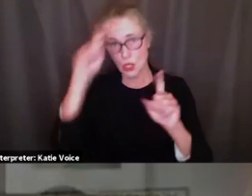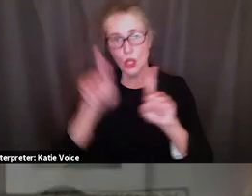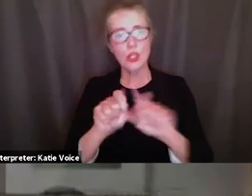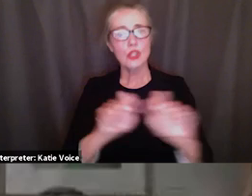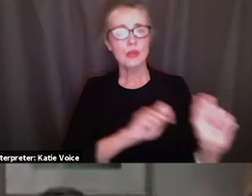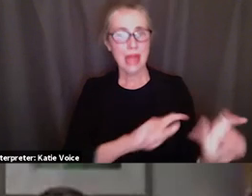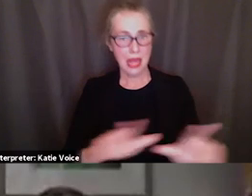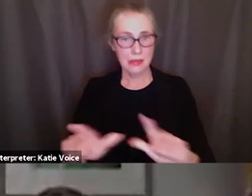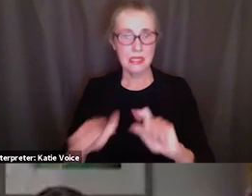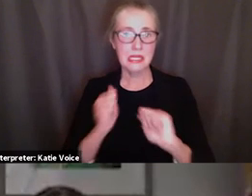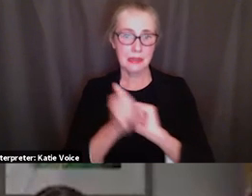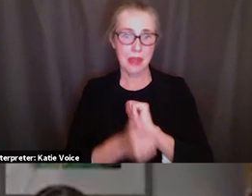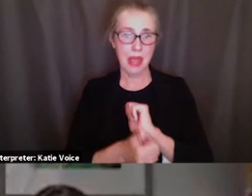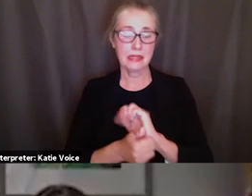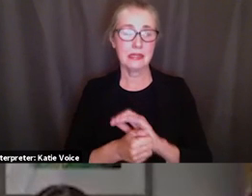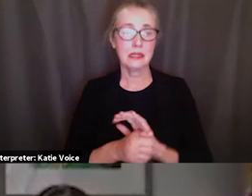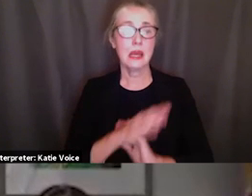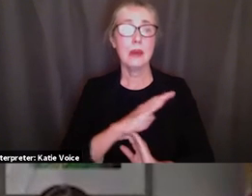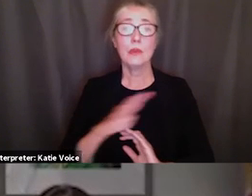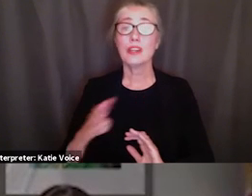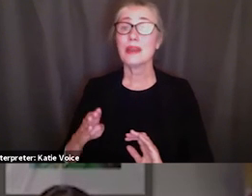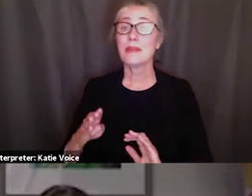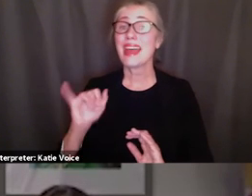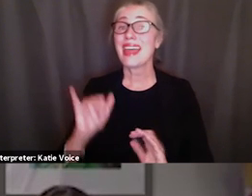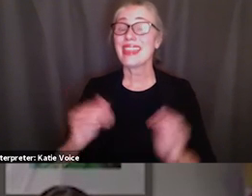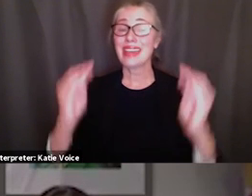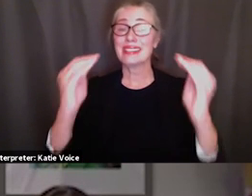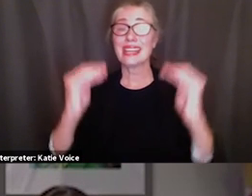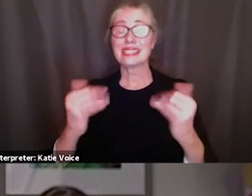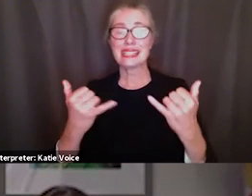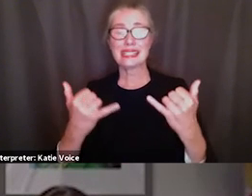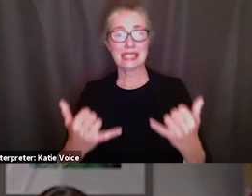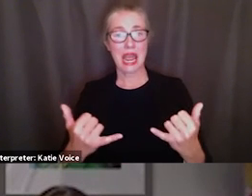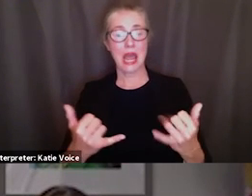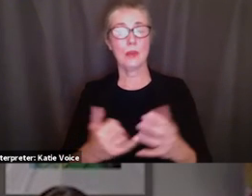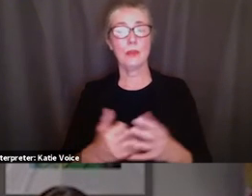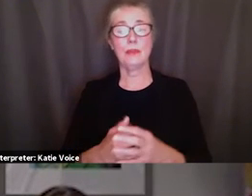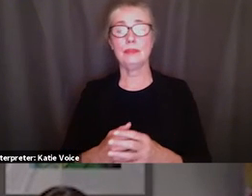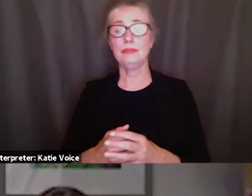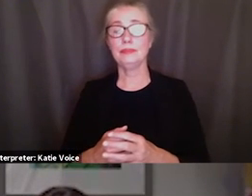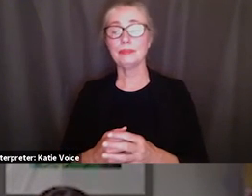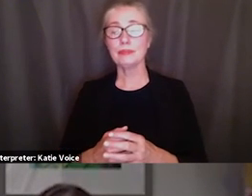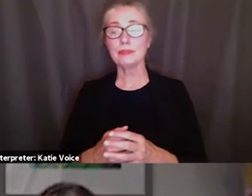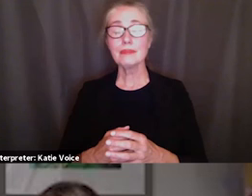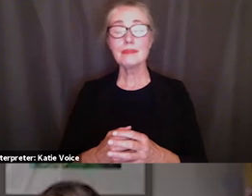unanimidad. Miembros del Consejo, esto nos lleva a